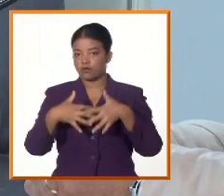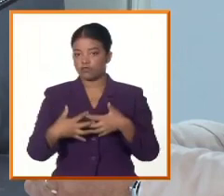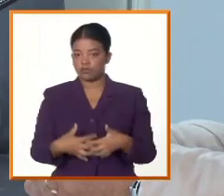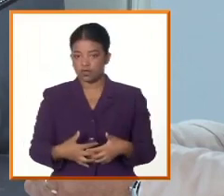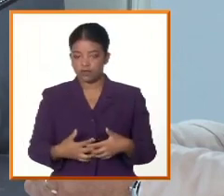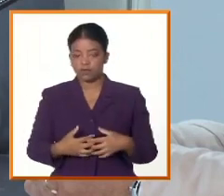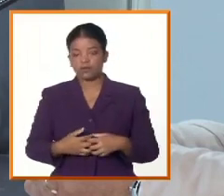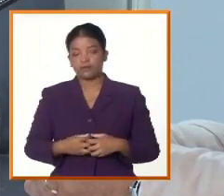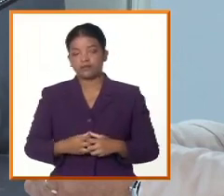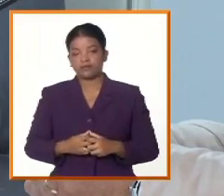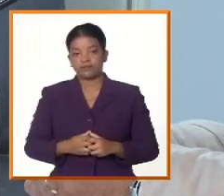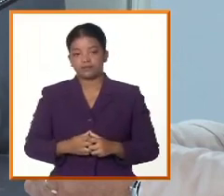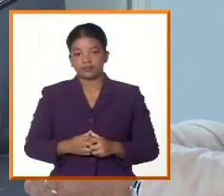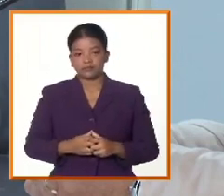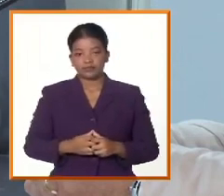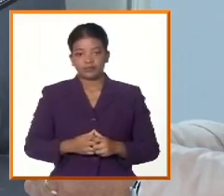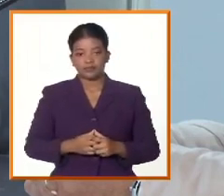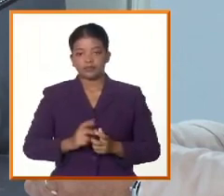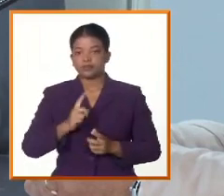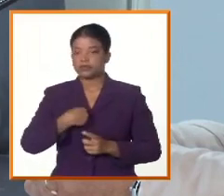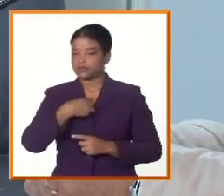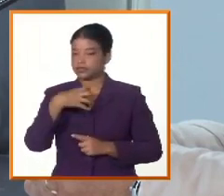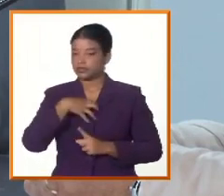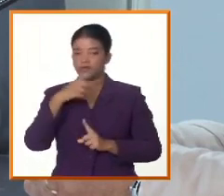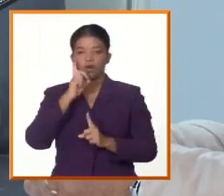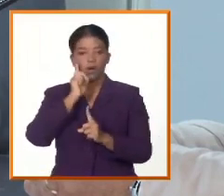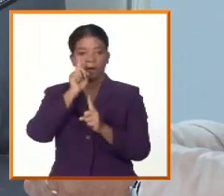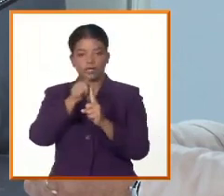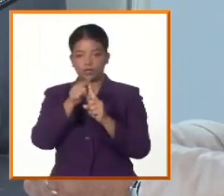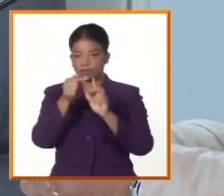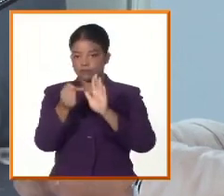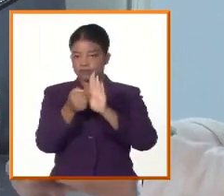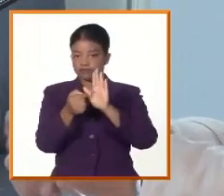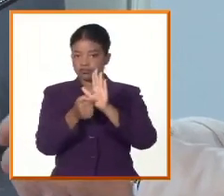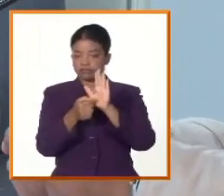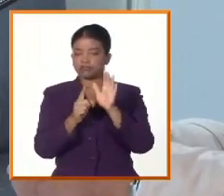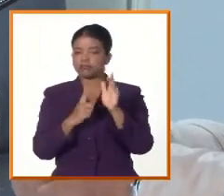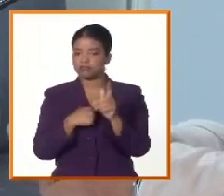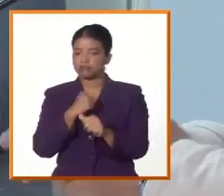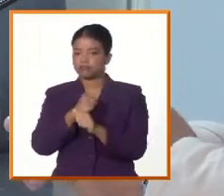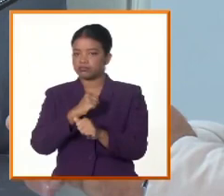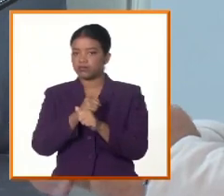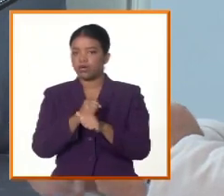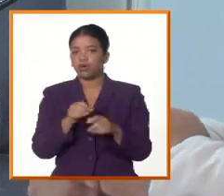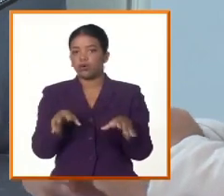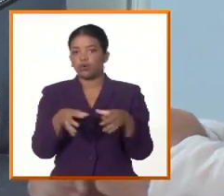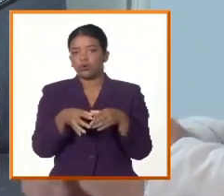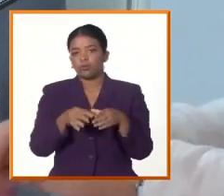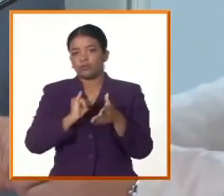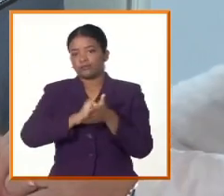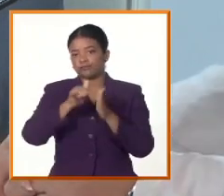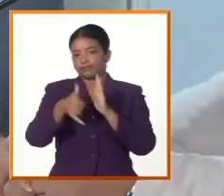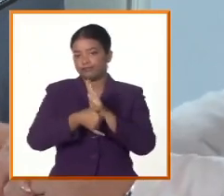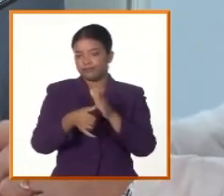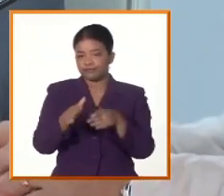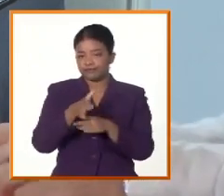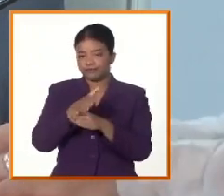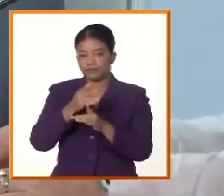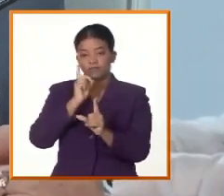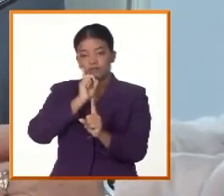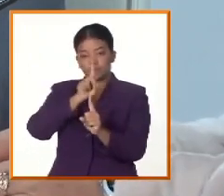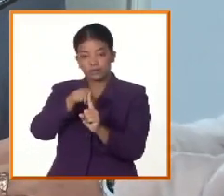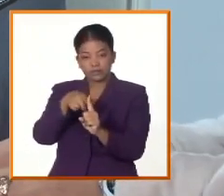tiene definido todos sus objetivos tiene definido sus metas y trabaja en un grupo de proyectos que tiene que tributar a la satisfacción